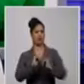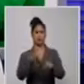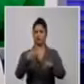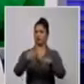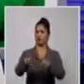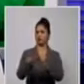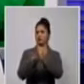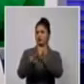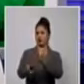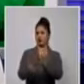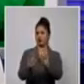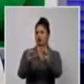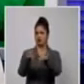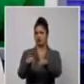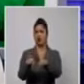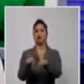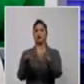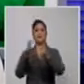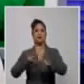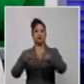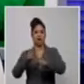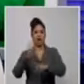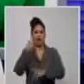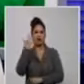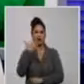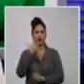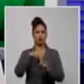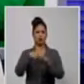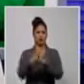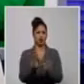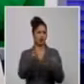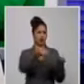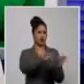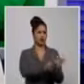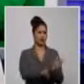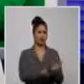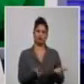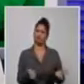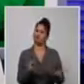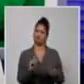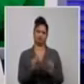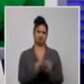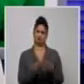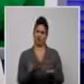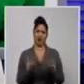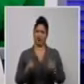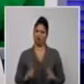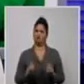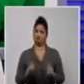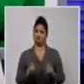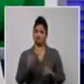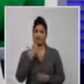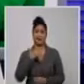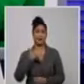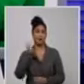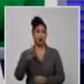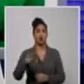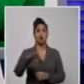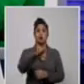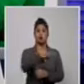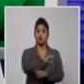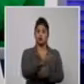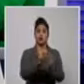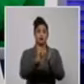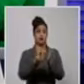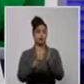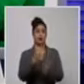e iremos ganando en lo que ha sido una dificultad hasta ahora, que es la entrega del resultado en